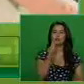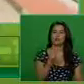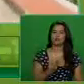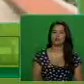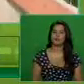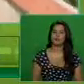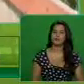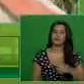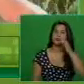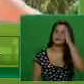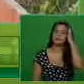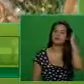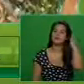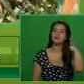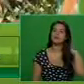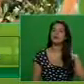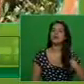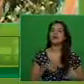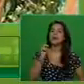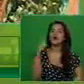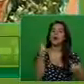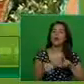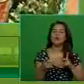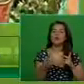¿no? Un programa de